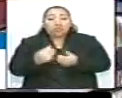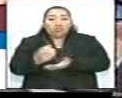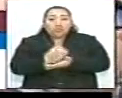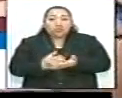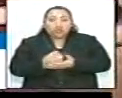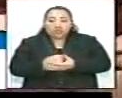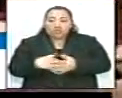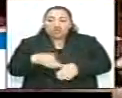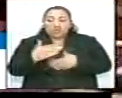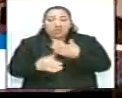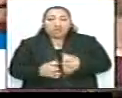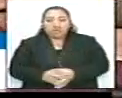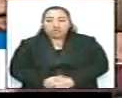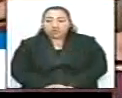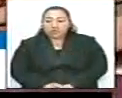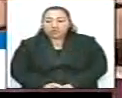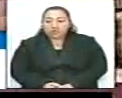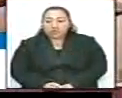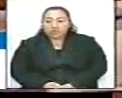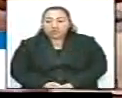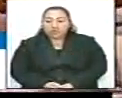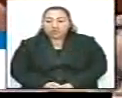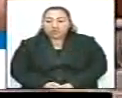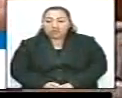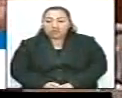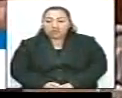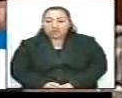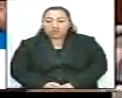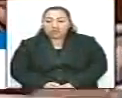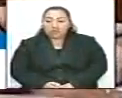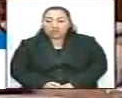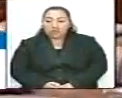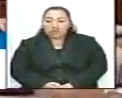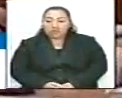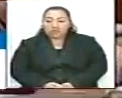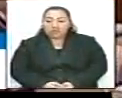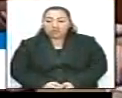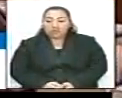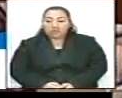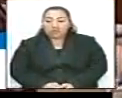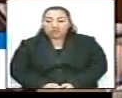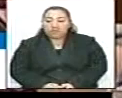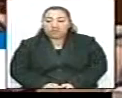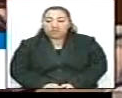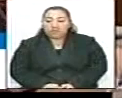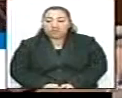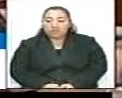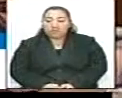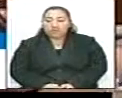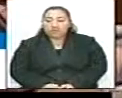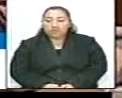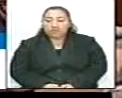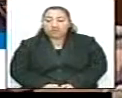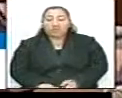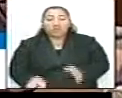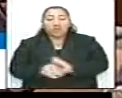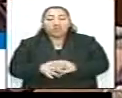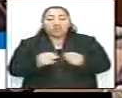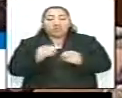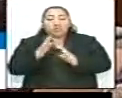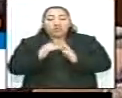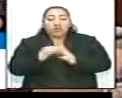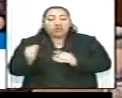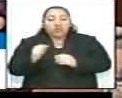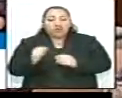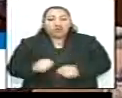han estado avanzando el tema de las petares. Por ejemplo, en Iquitos se ha gastado muchos millones de soles, pero no funciona la petar de